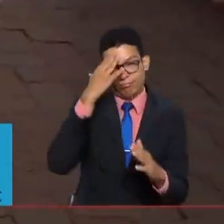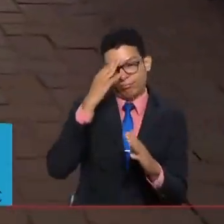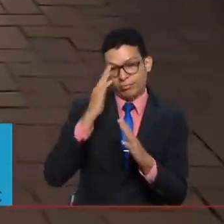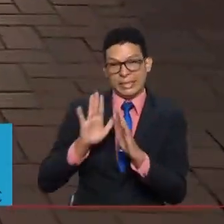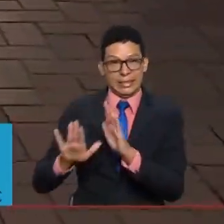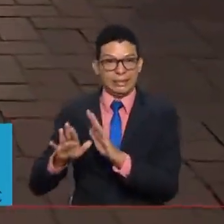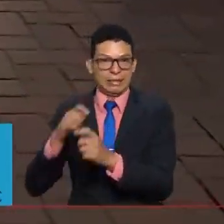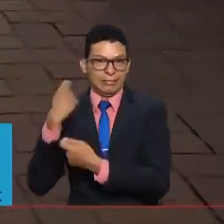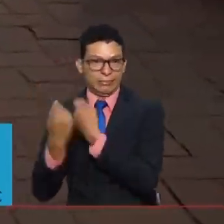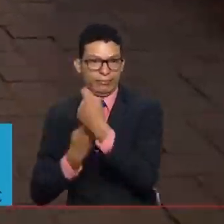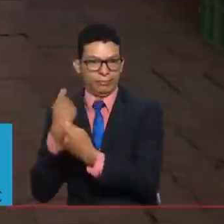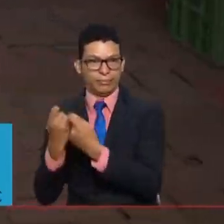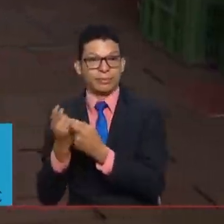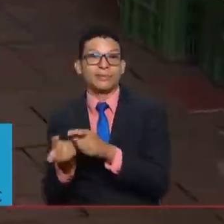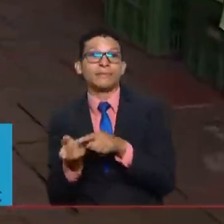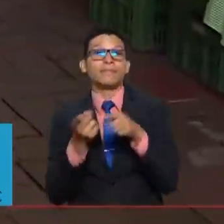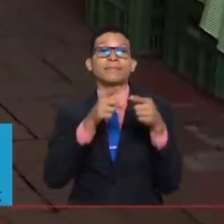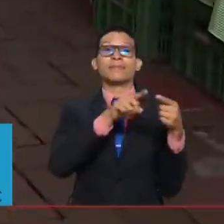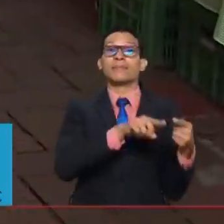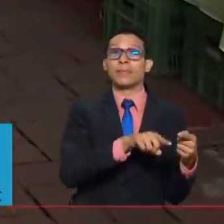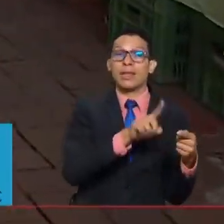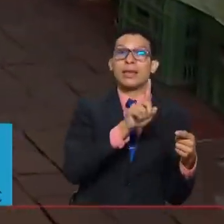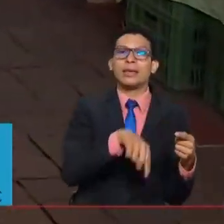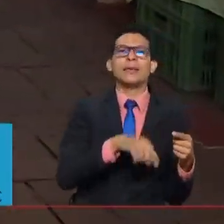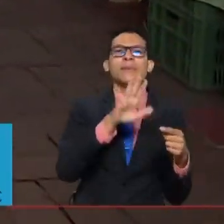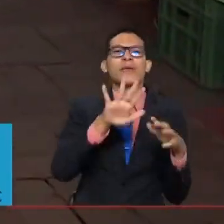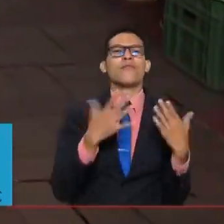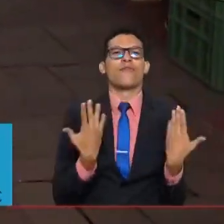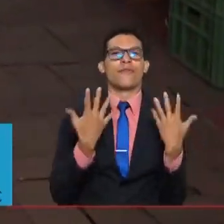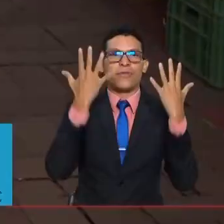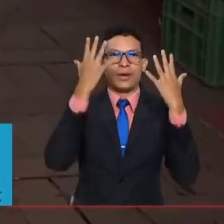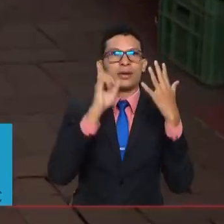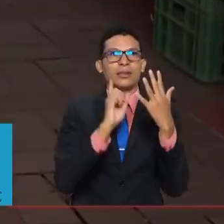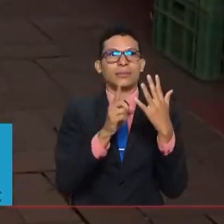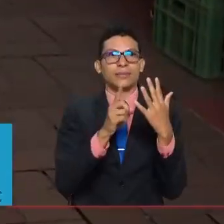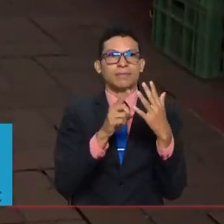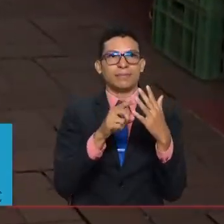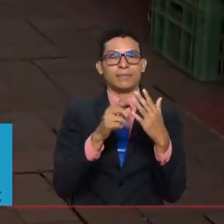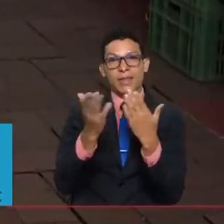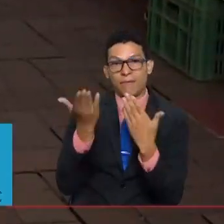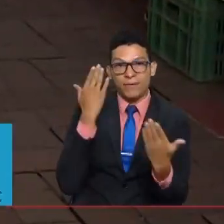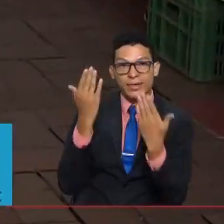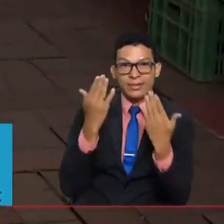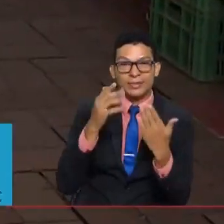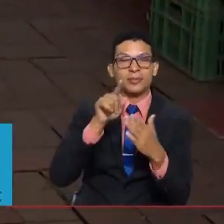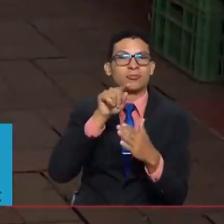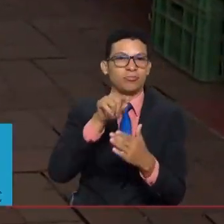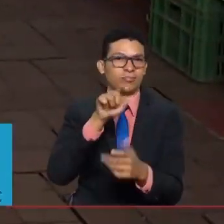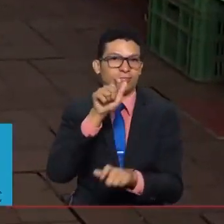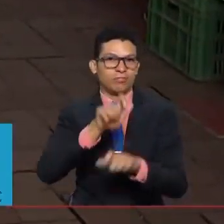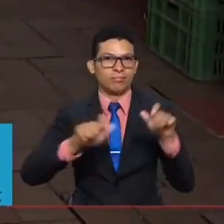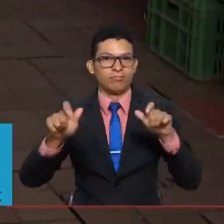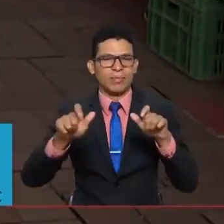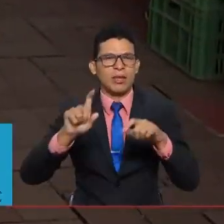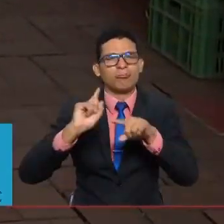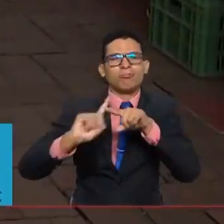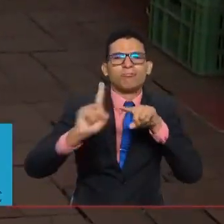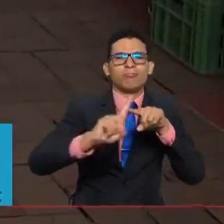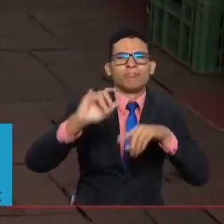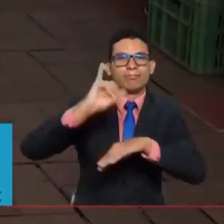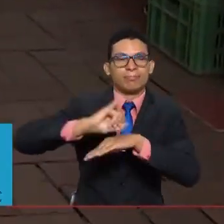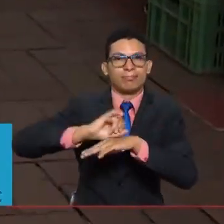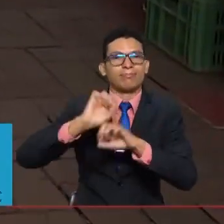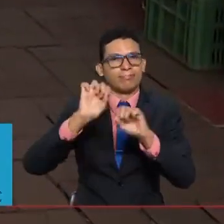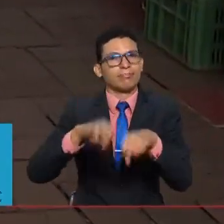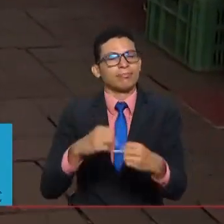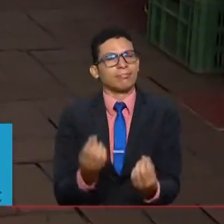del mercado campesino, también se va a desarrollar la Feria de Productores Agropecuarios, donde diferentes instituciones van a